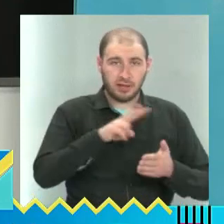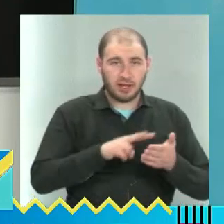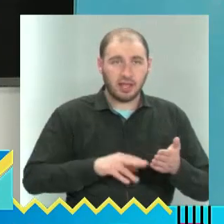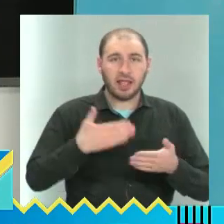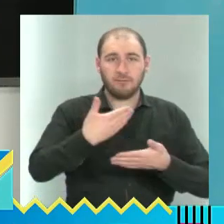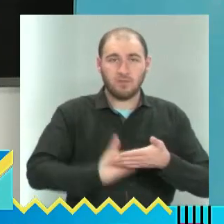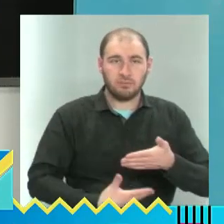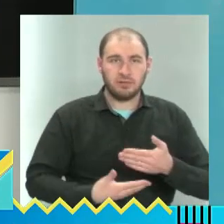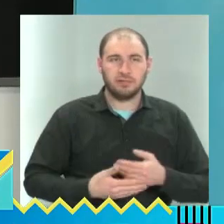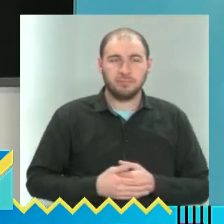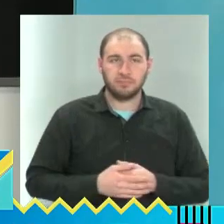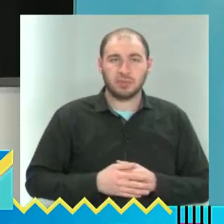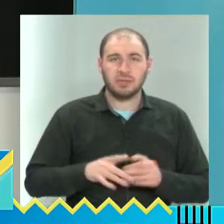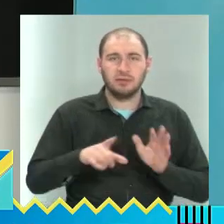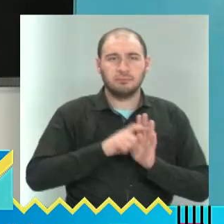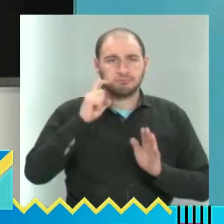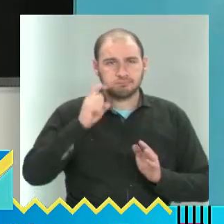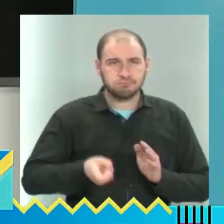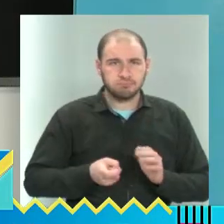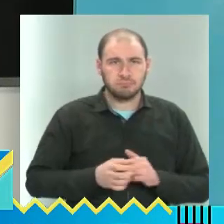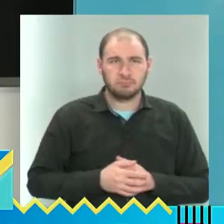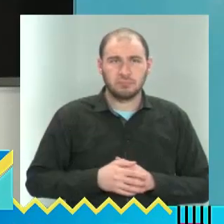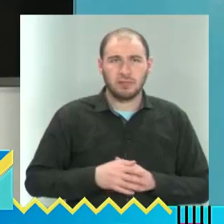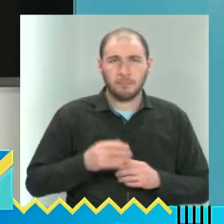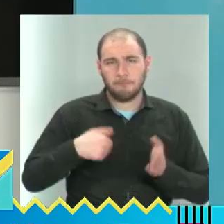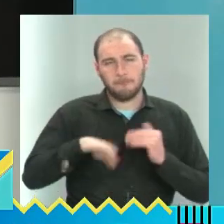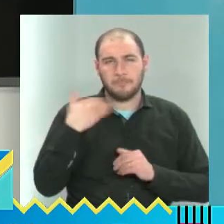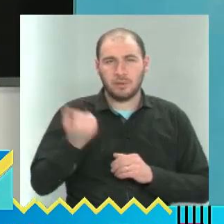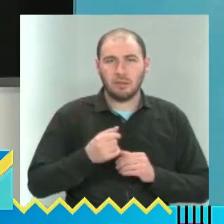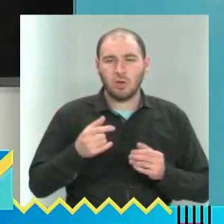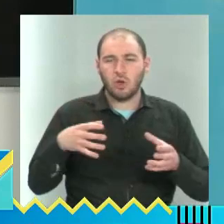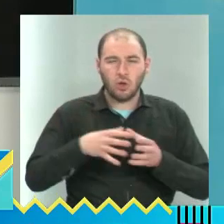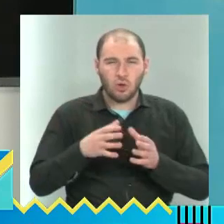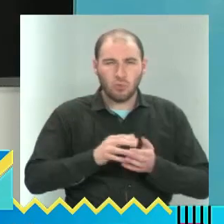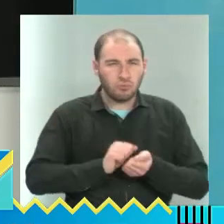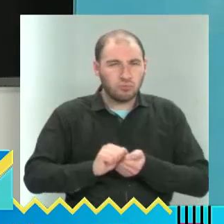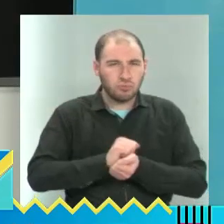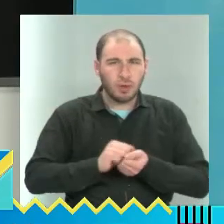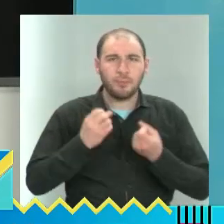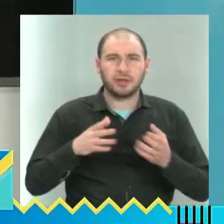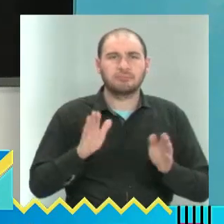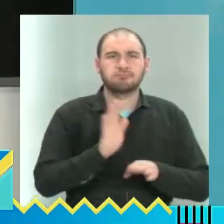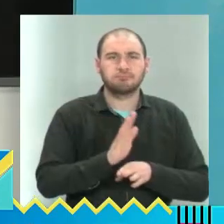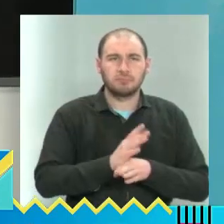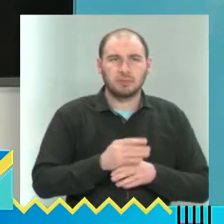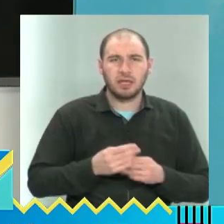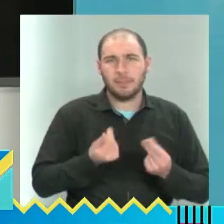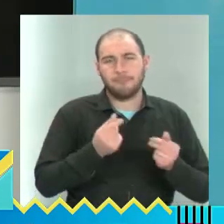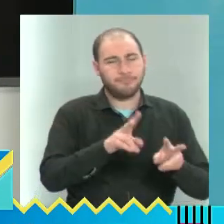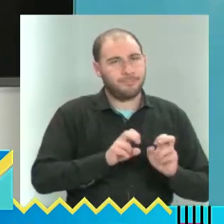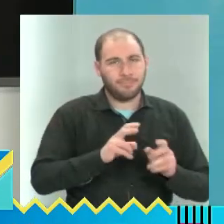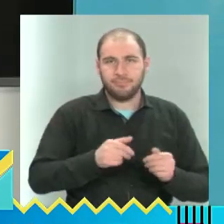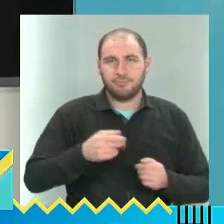un informe que es uno de los delitos ilegales predilectos por el crimen organizado, porque representa una alta